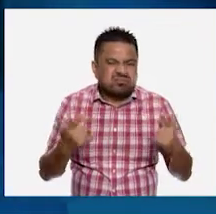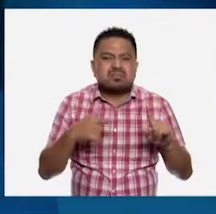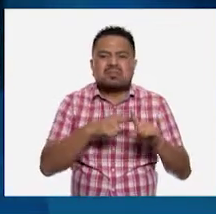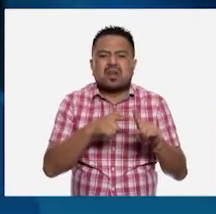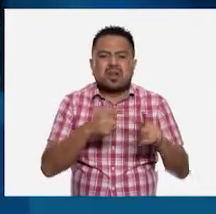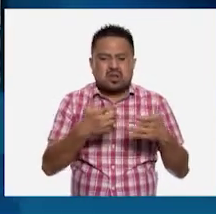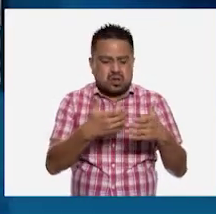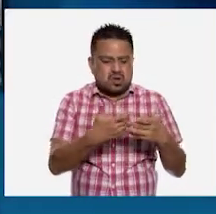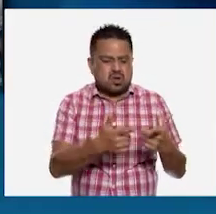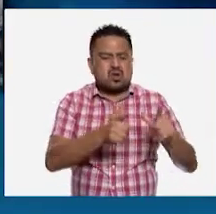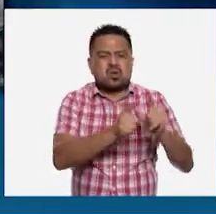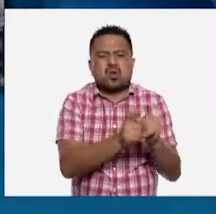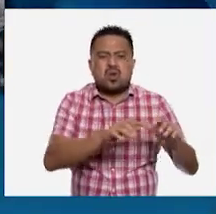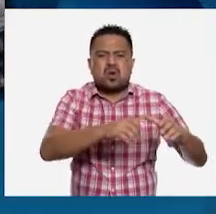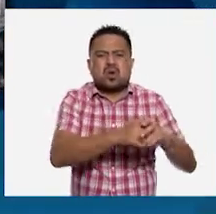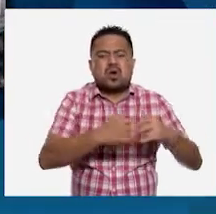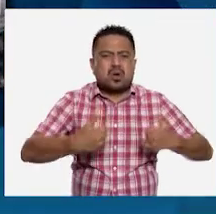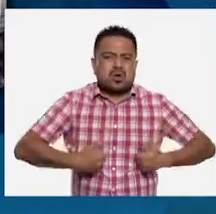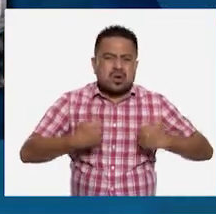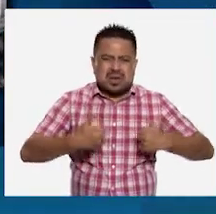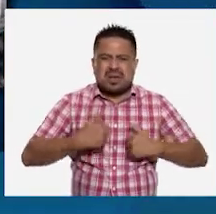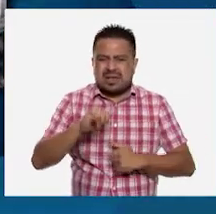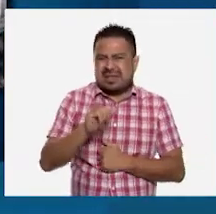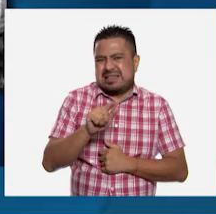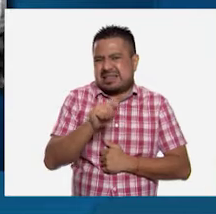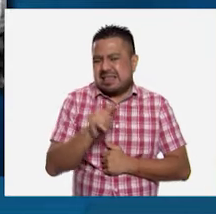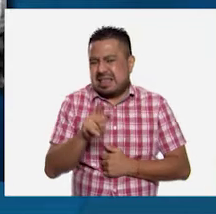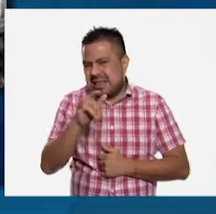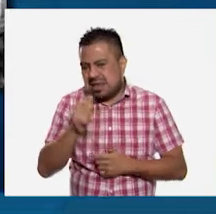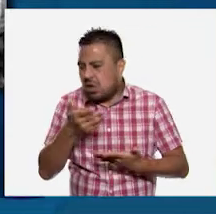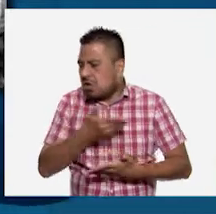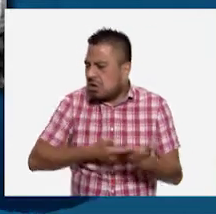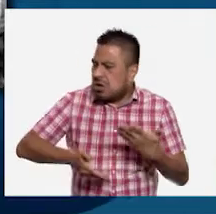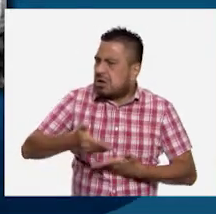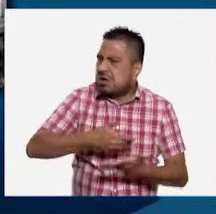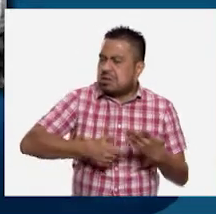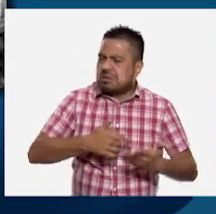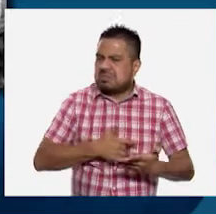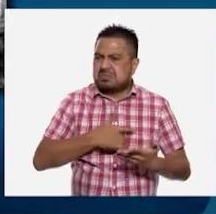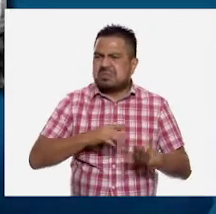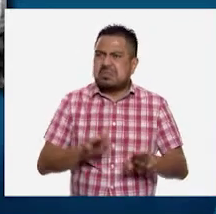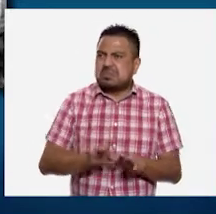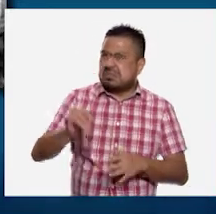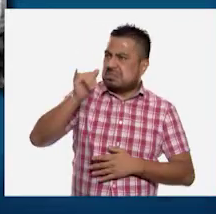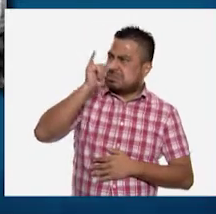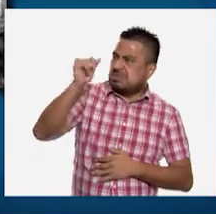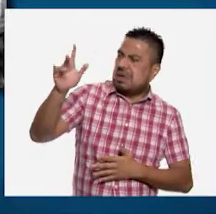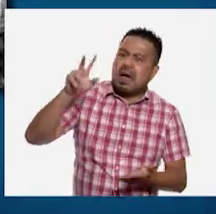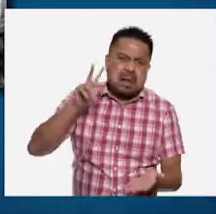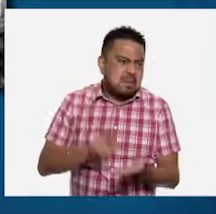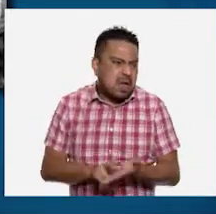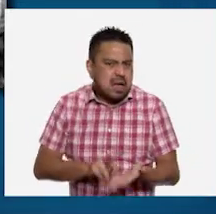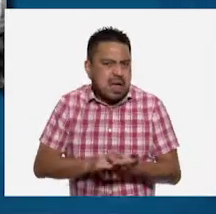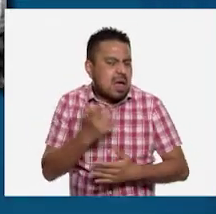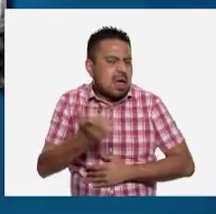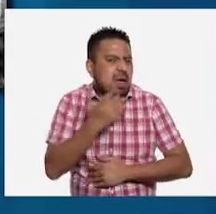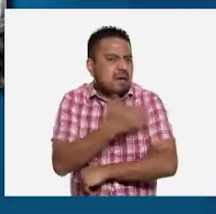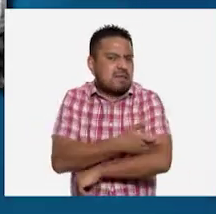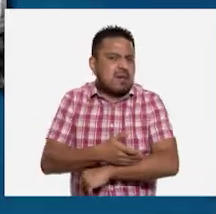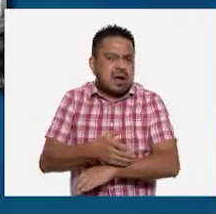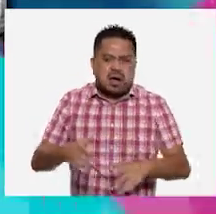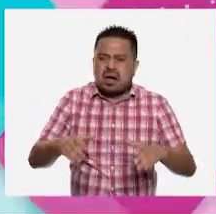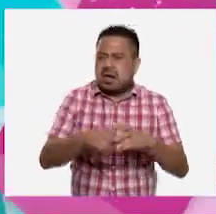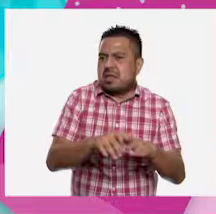movimiento sociocultural de las juventudes citadinas que compartían cierto espíritu de rebeldía contra los valores tradicionales de la familia